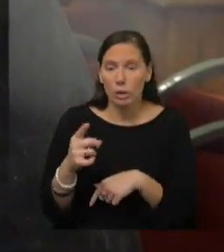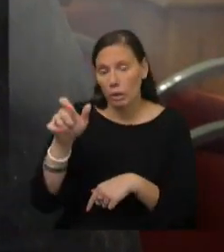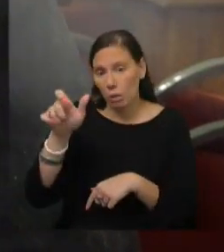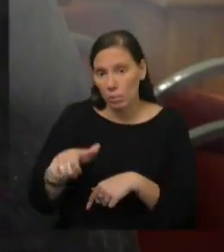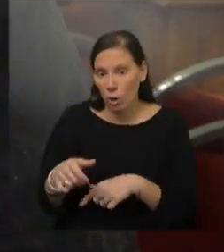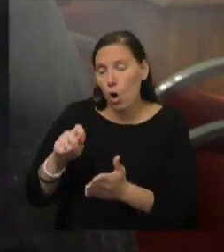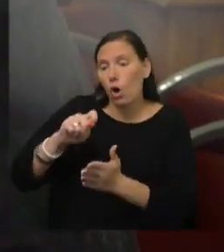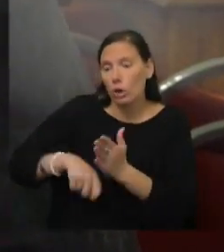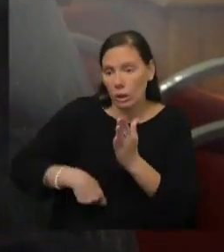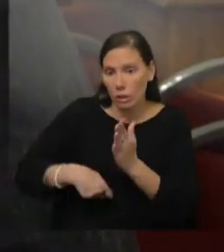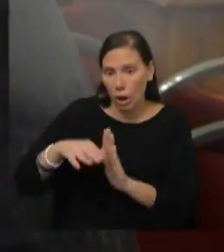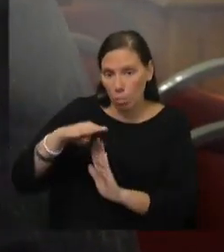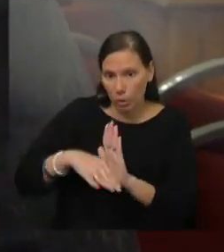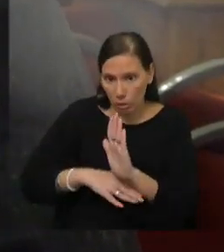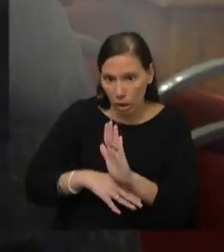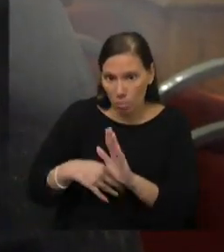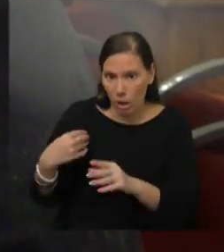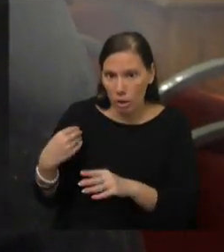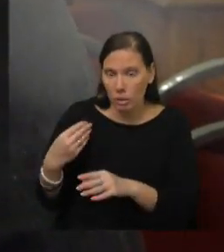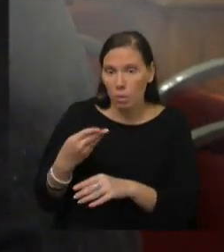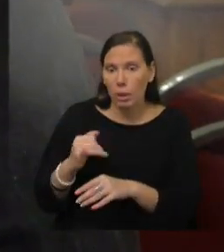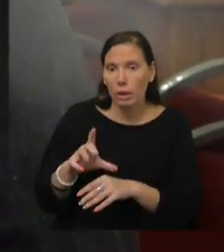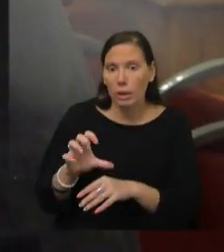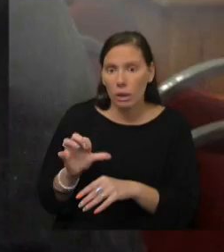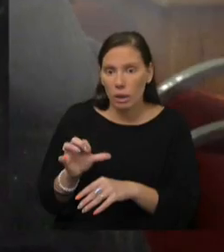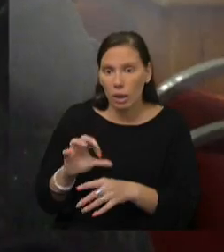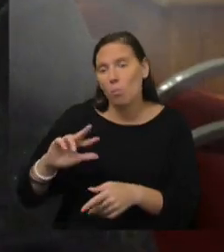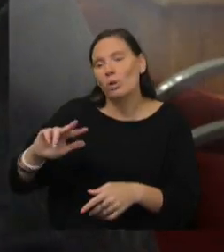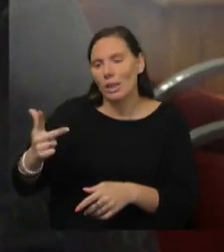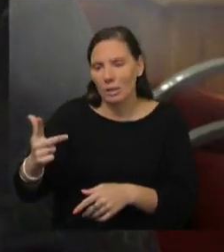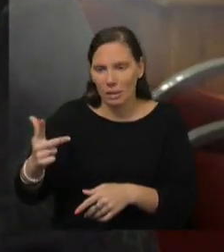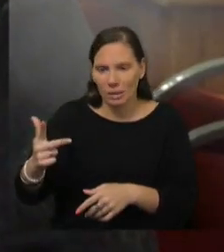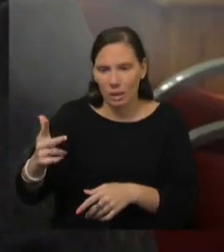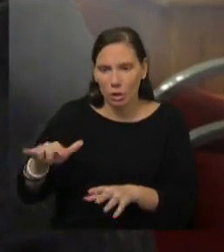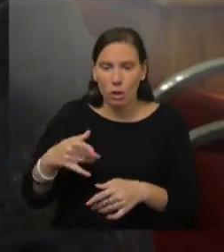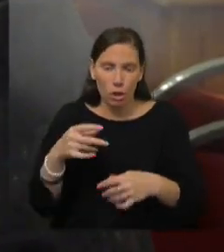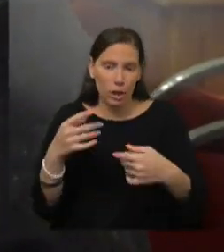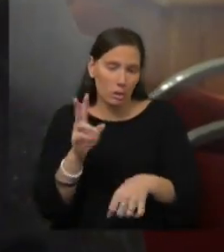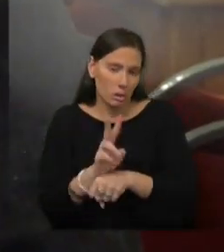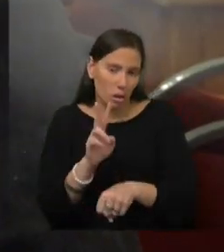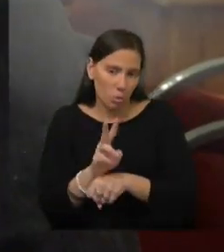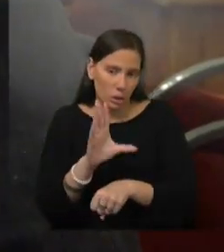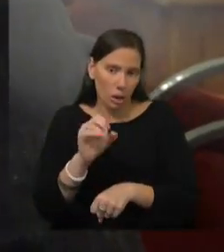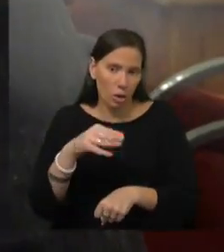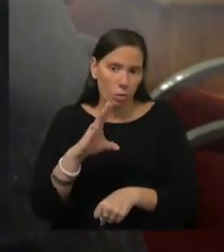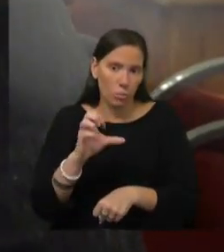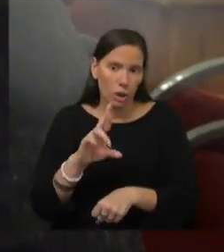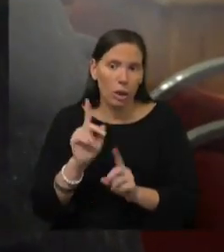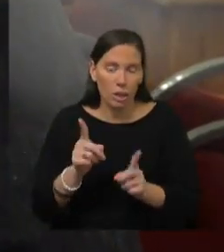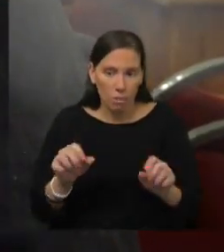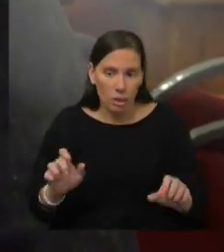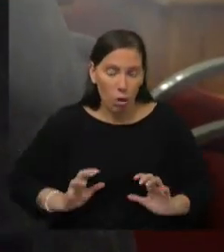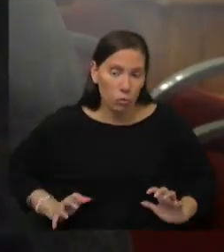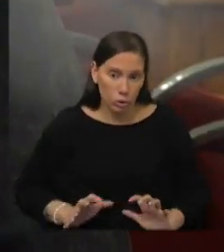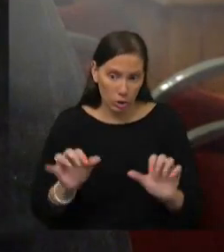son contratados por el programa violence es una especie de terciarización de lo que es la la seguridad del concar algo que tendrían que hacer los funcionarios públicos